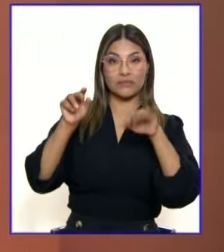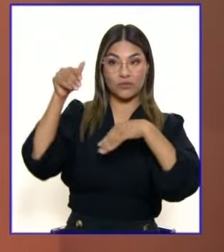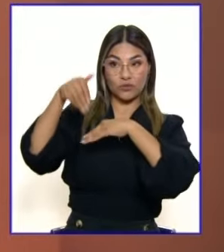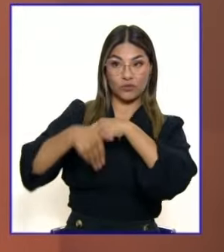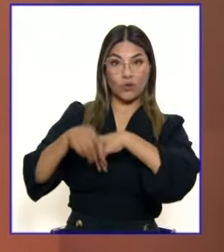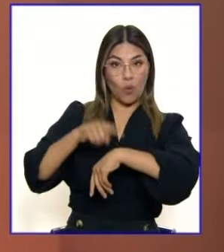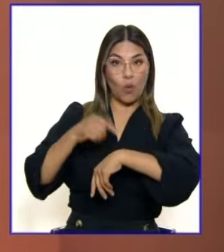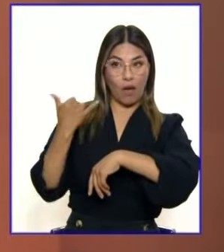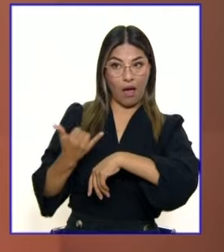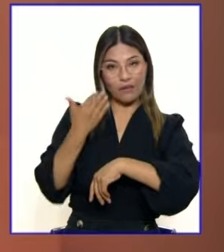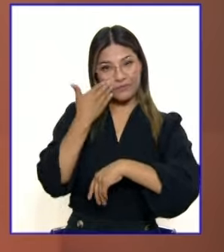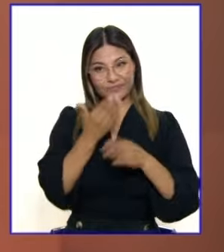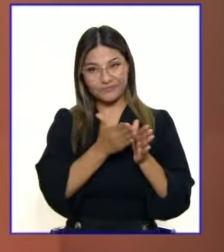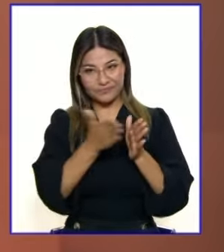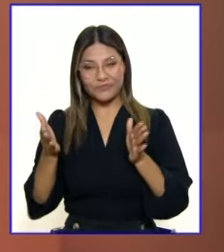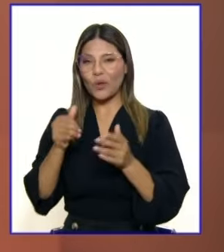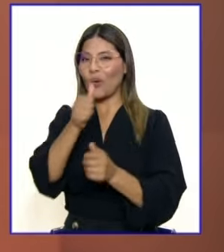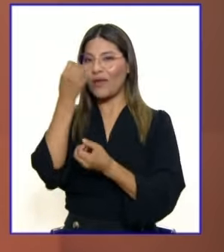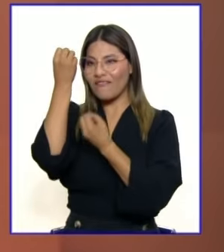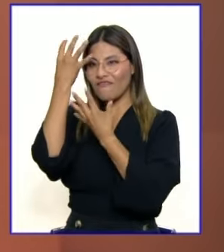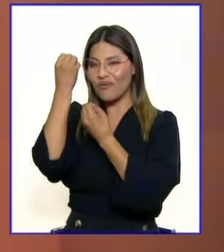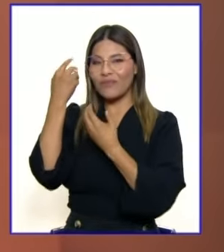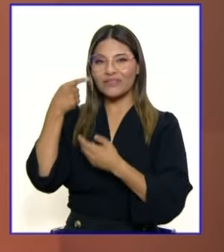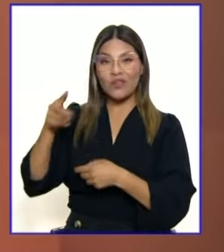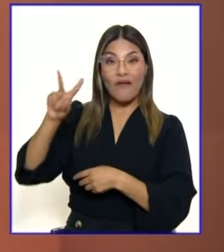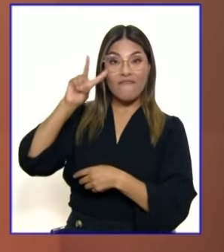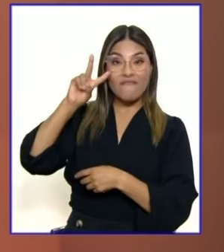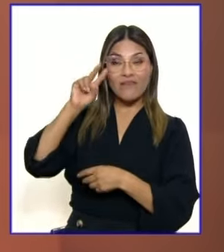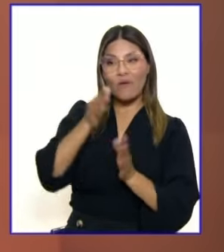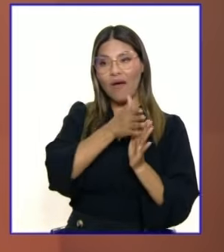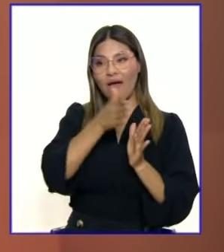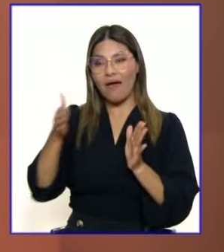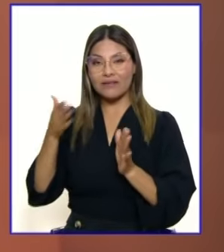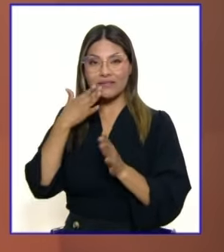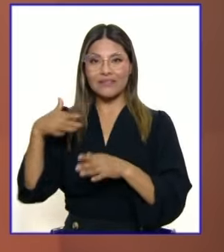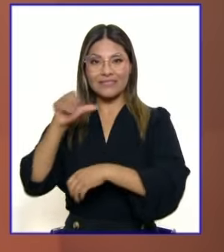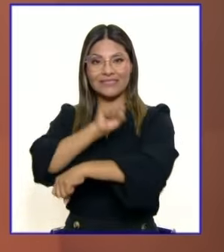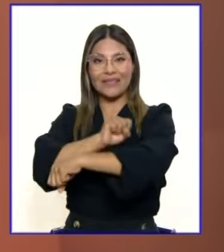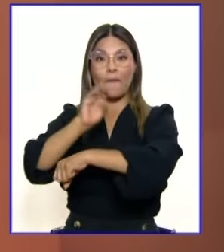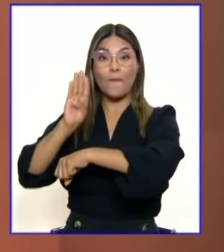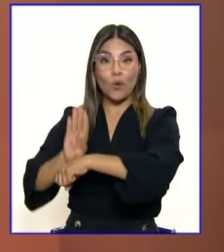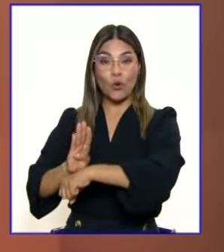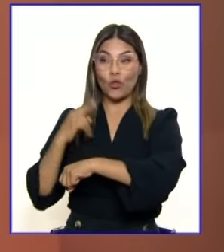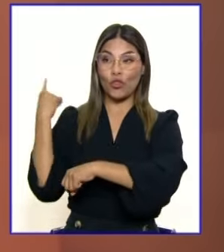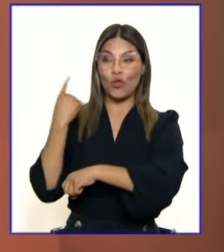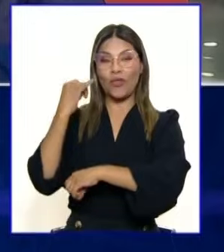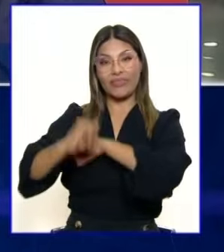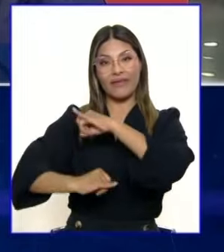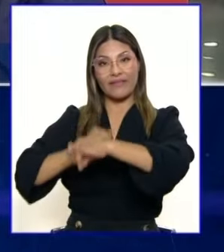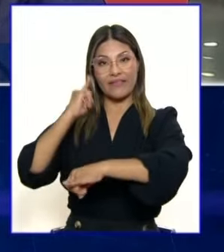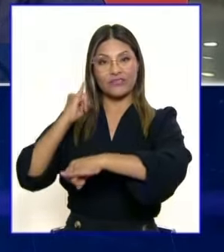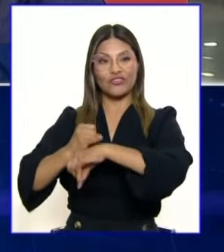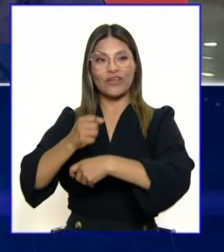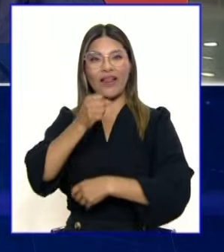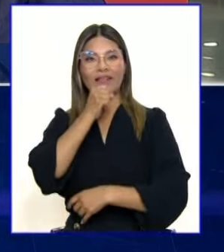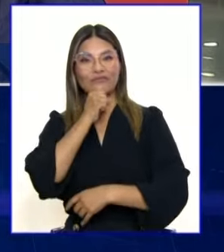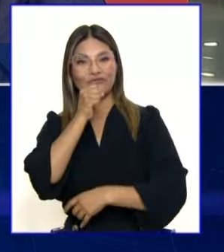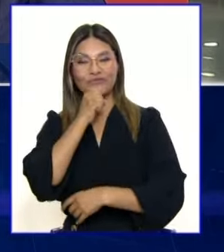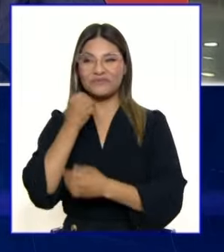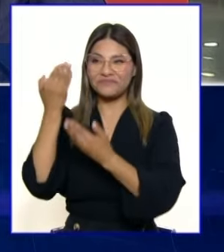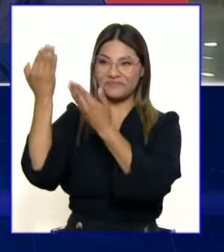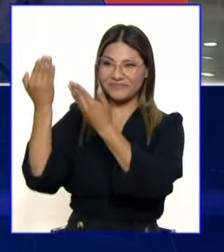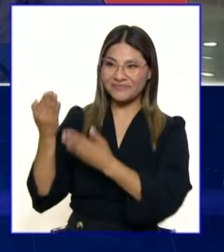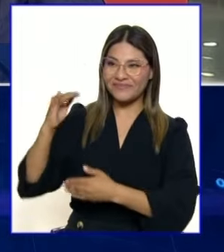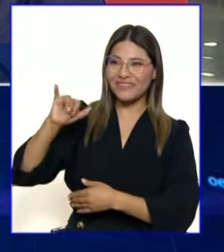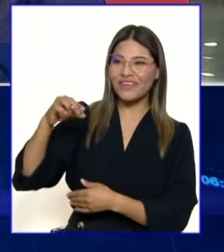7:32 y vámonos ahora con información en vivo hasta el distrito de San Borja, el Centro Internacional de Prensa. Ya se encuentra nuestro compañero